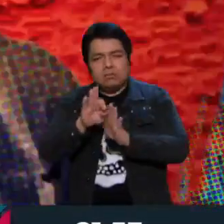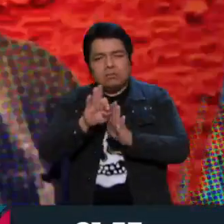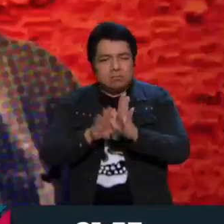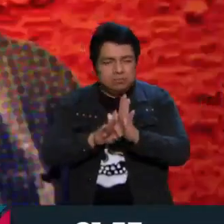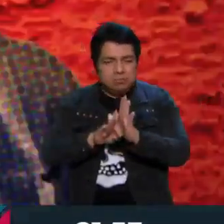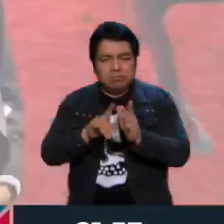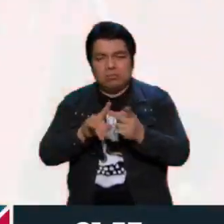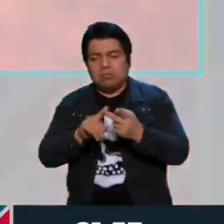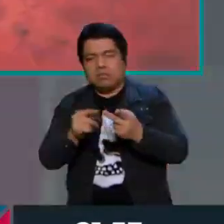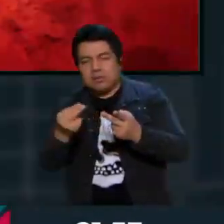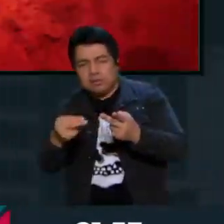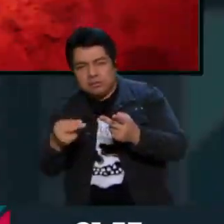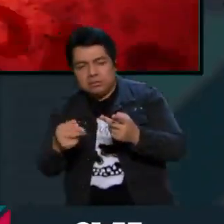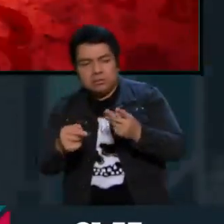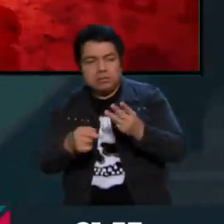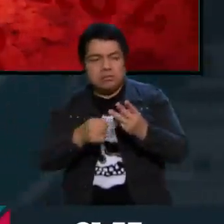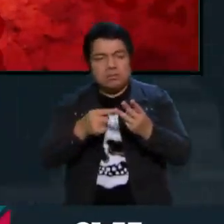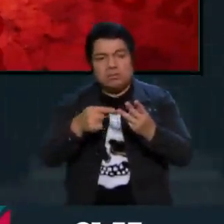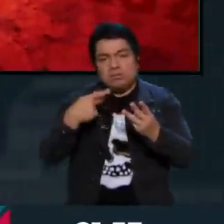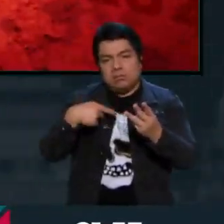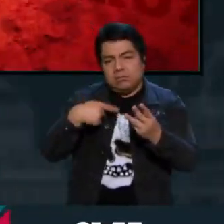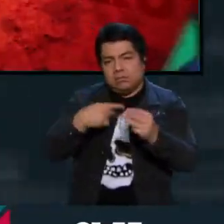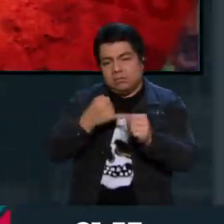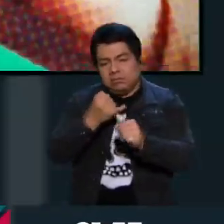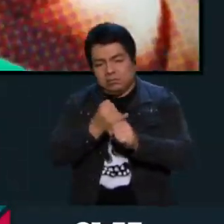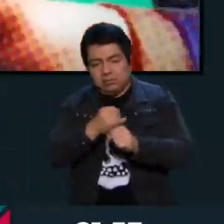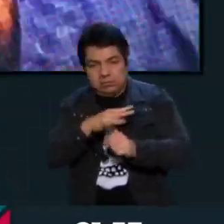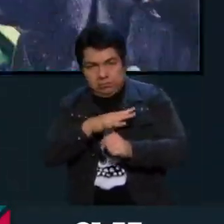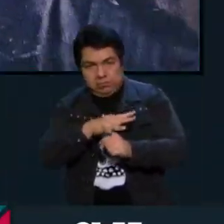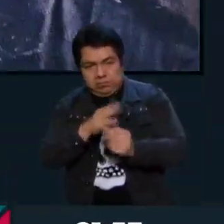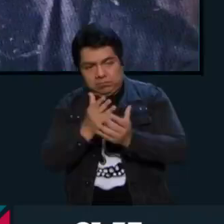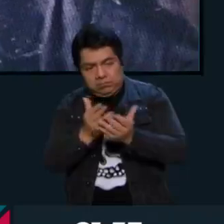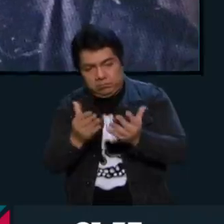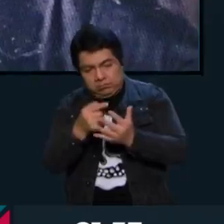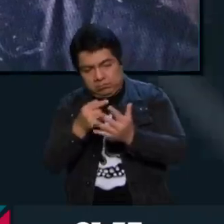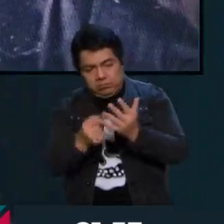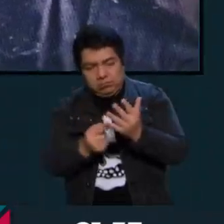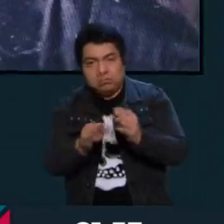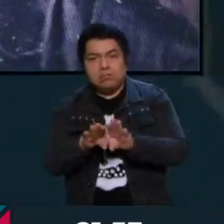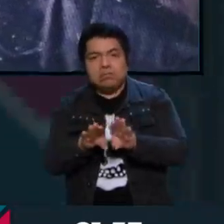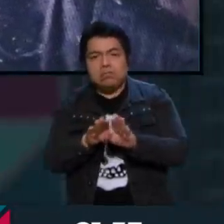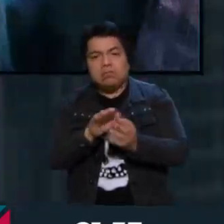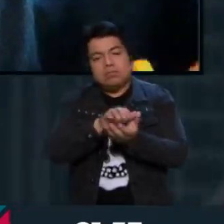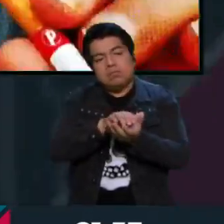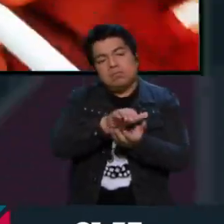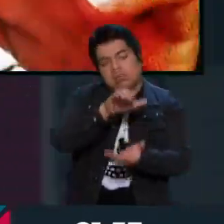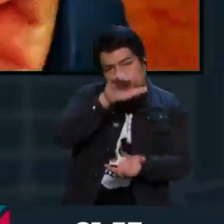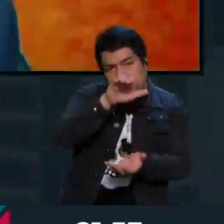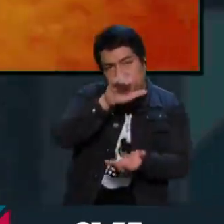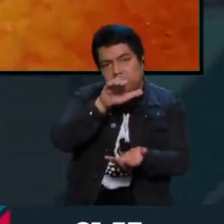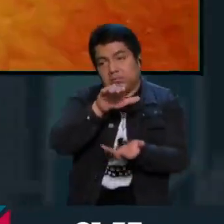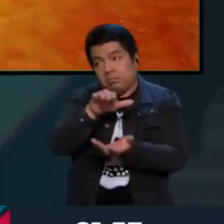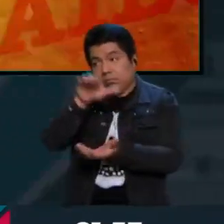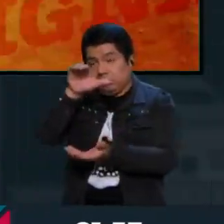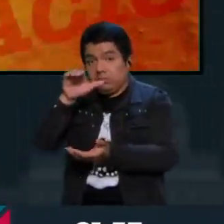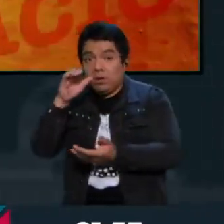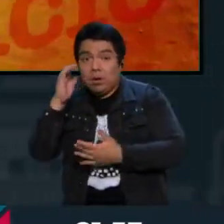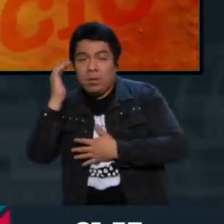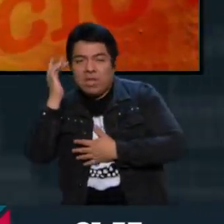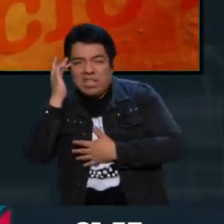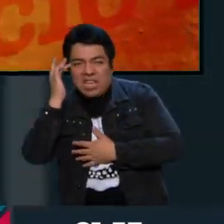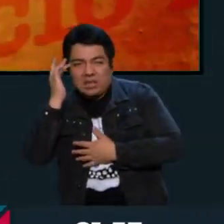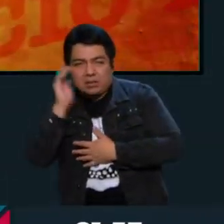en nombres, en personajes que existen allí, que son una especie de estatua de bronce, de santos en los altares,